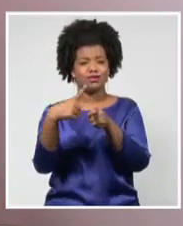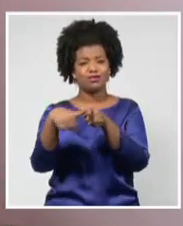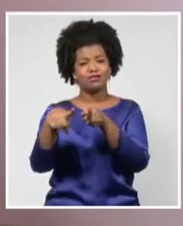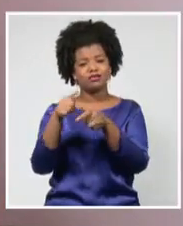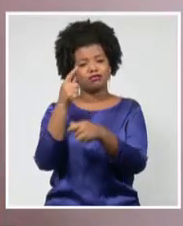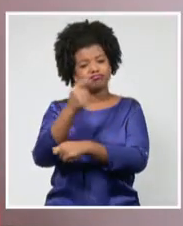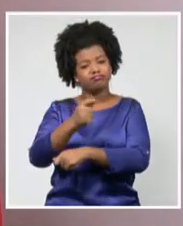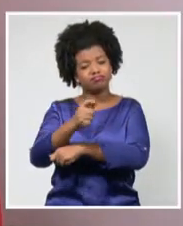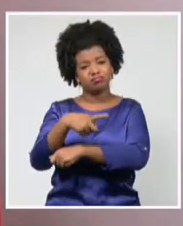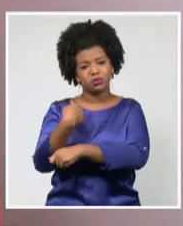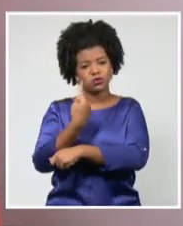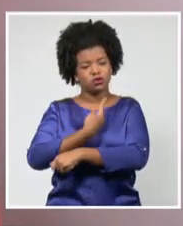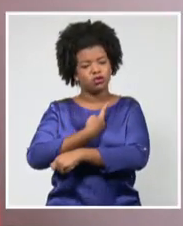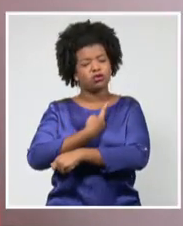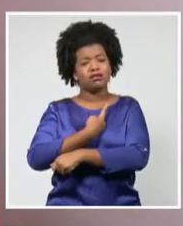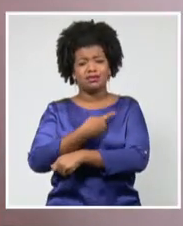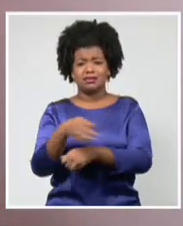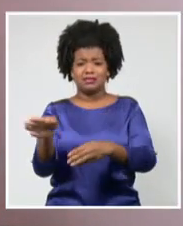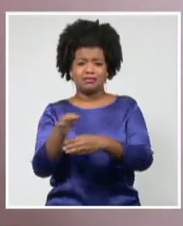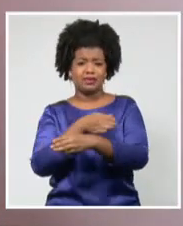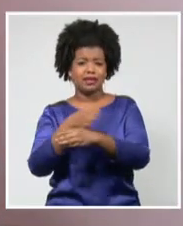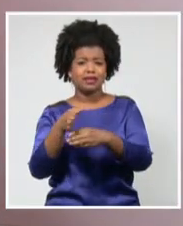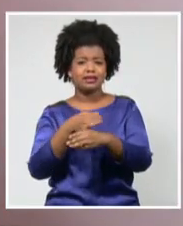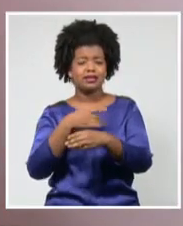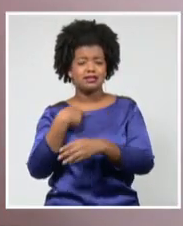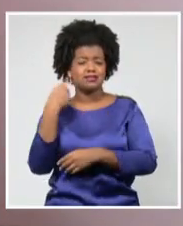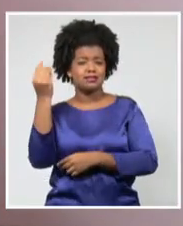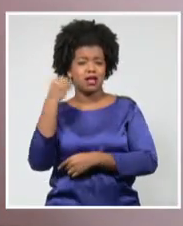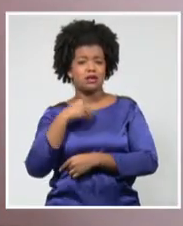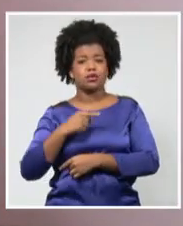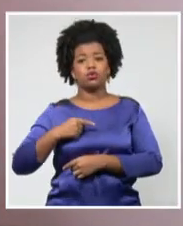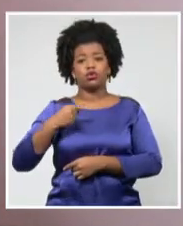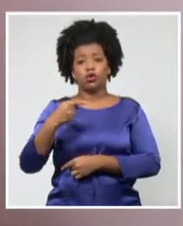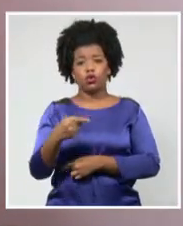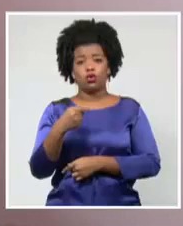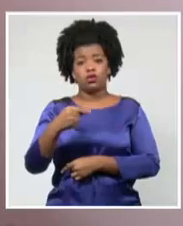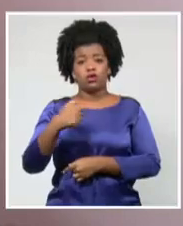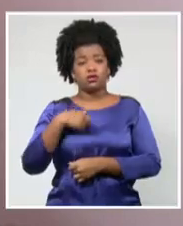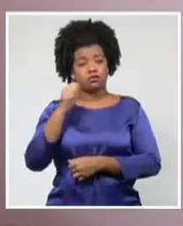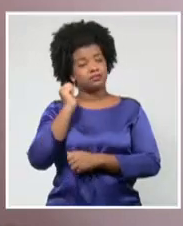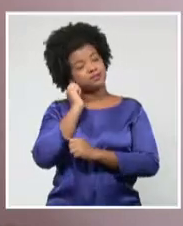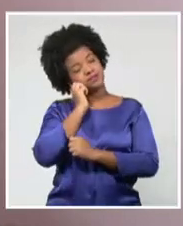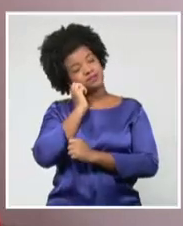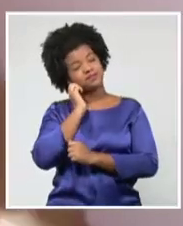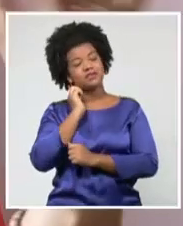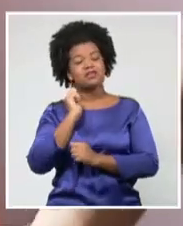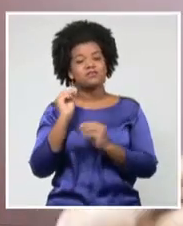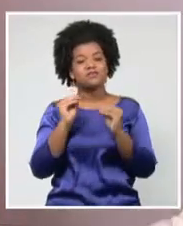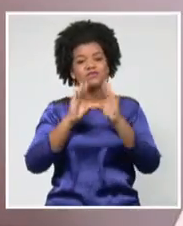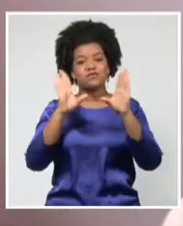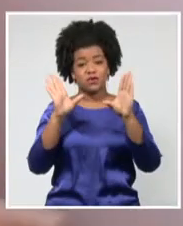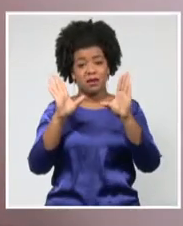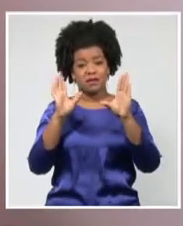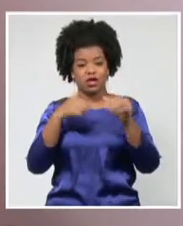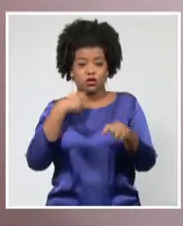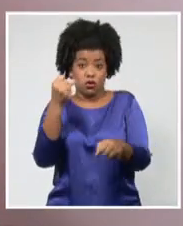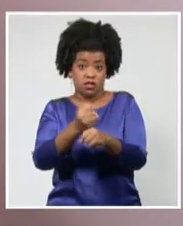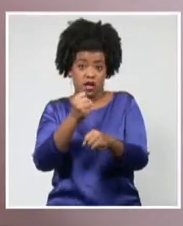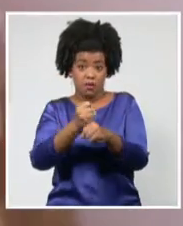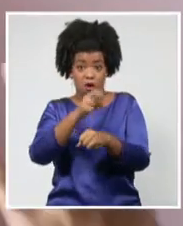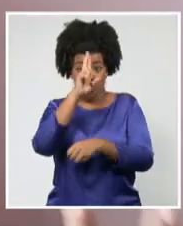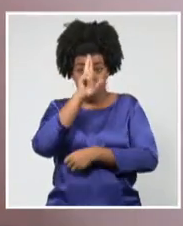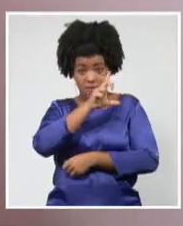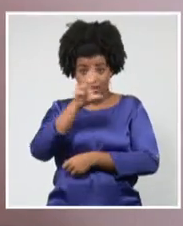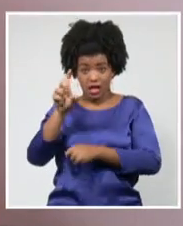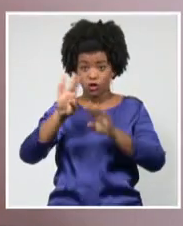inculcado muchísimos valores, y todos los días levantarse por la mañana y en mi caso ir a trabajar para el hospital donde